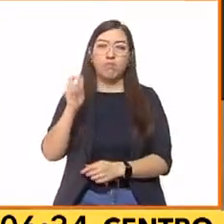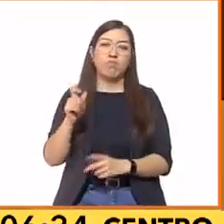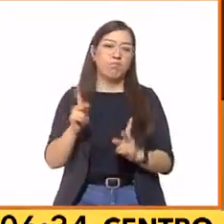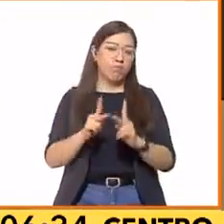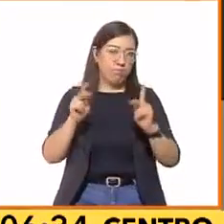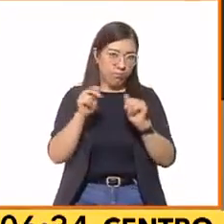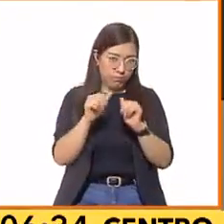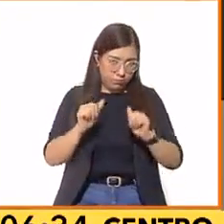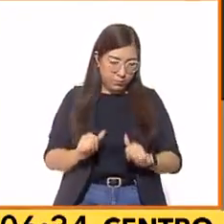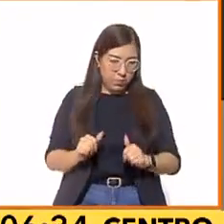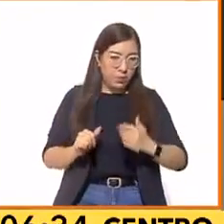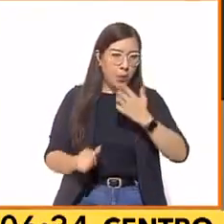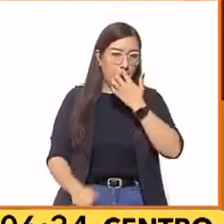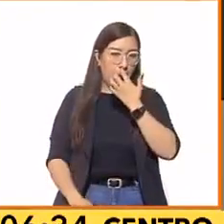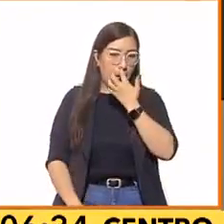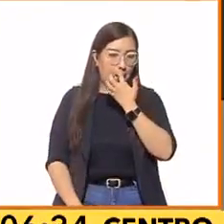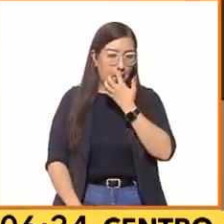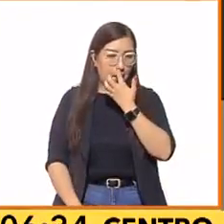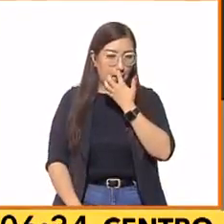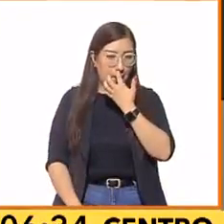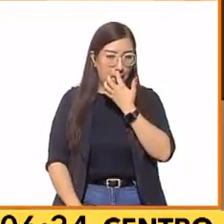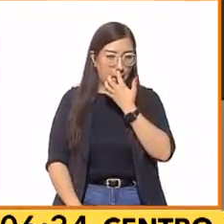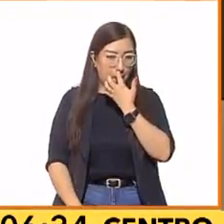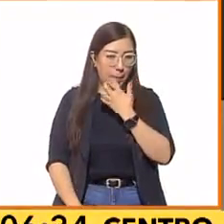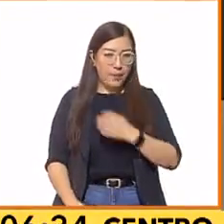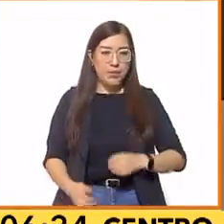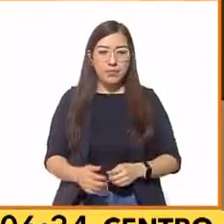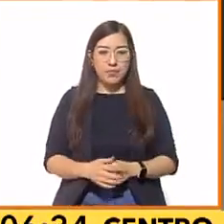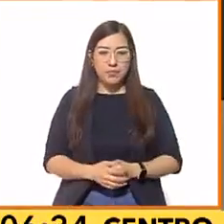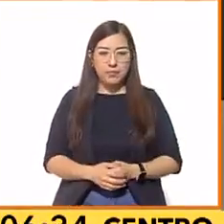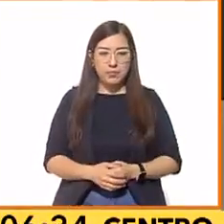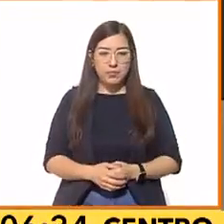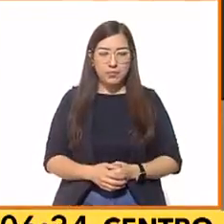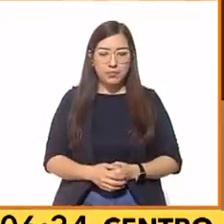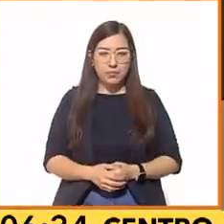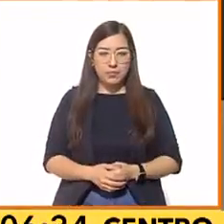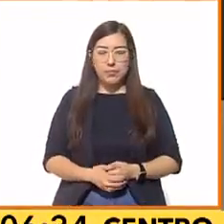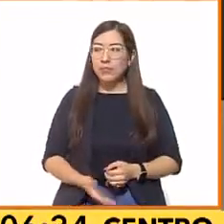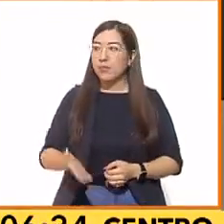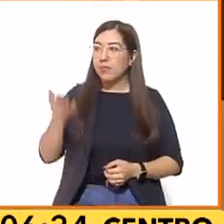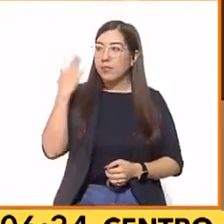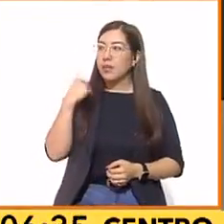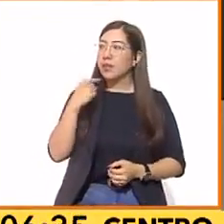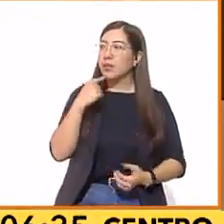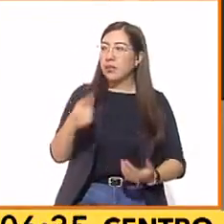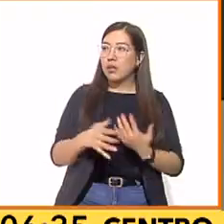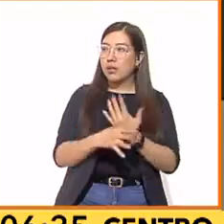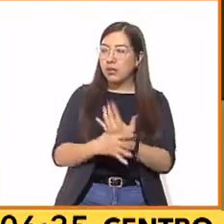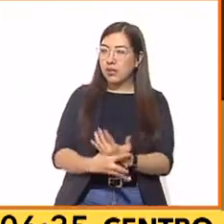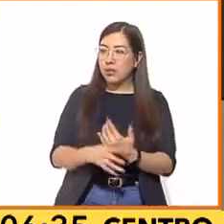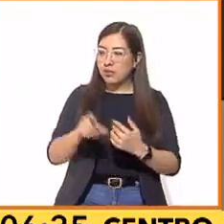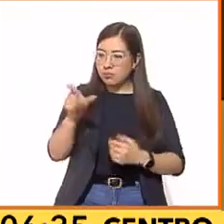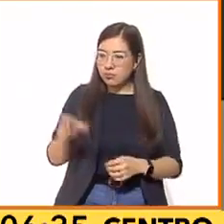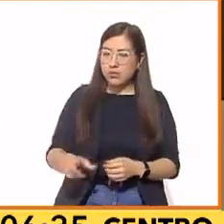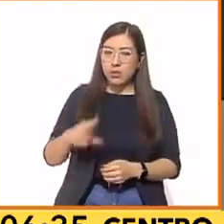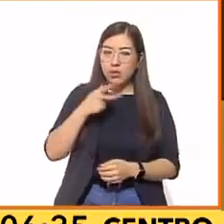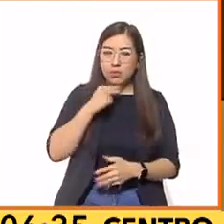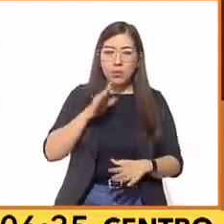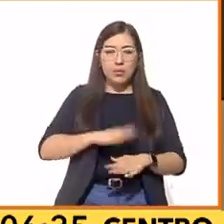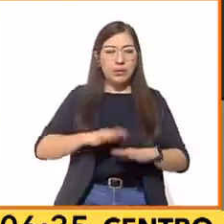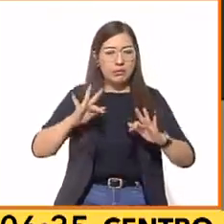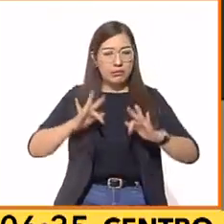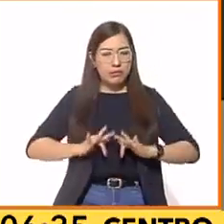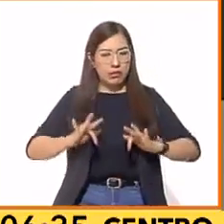de él como un personaje pues que siempre mantenía la calma a pesar de los graves hechos